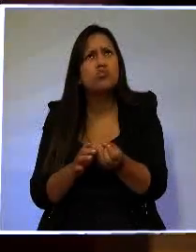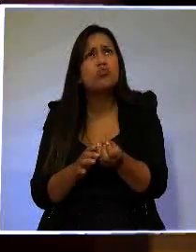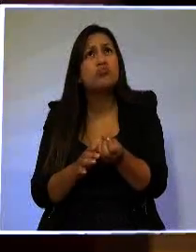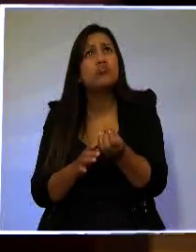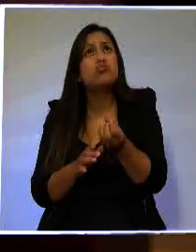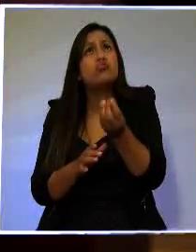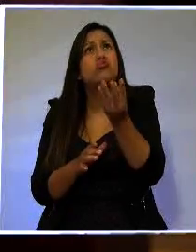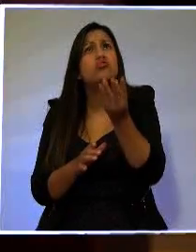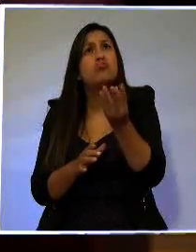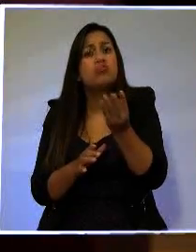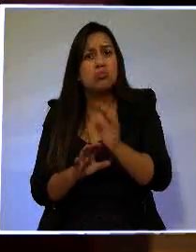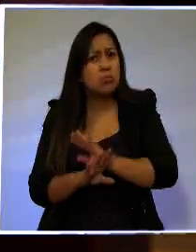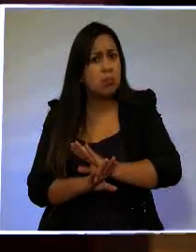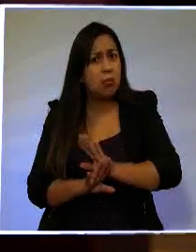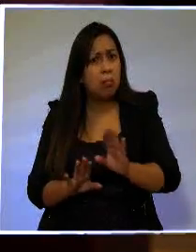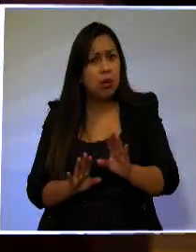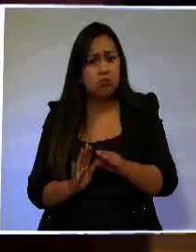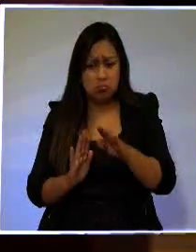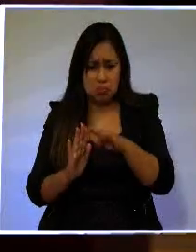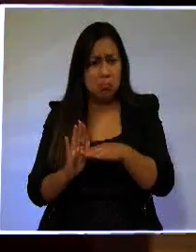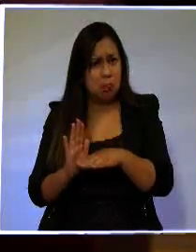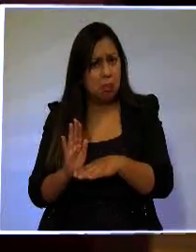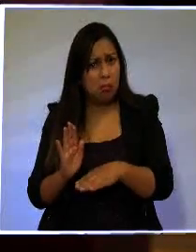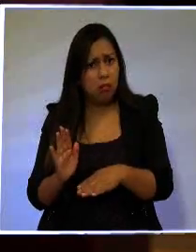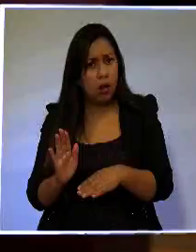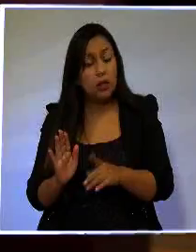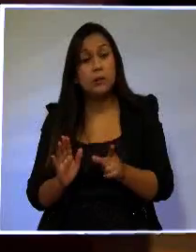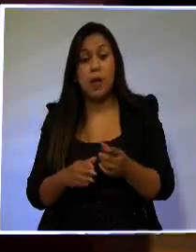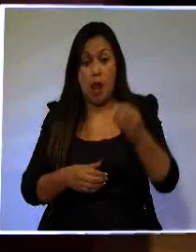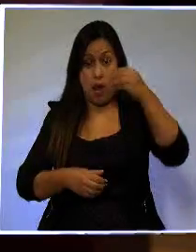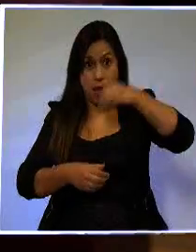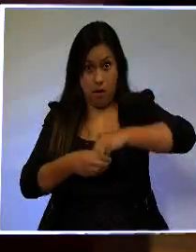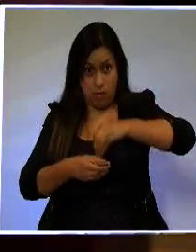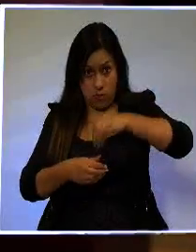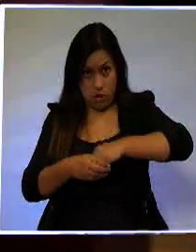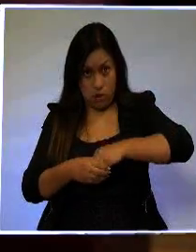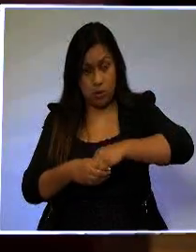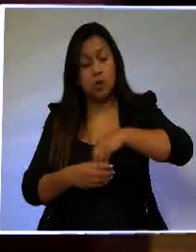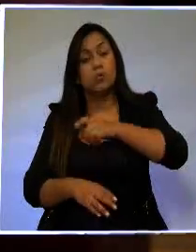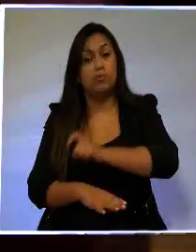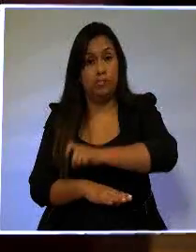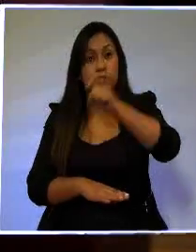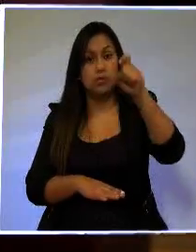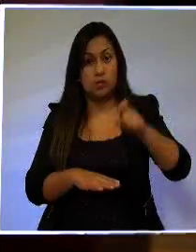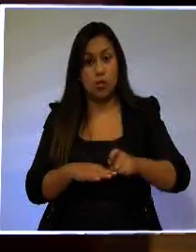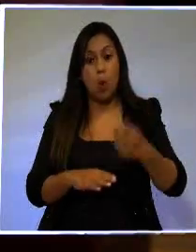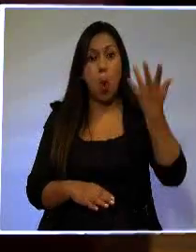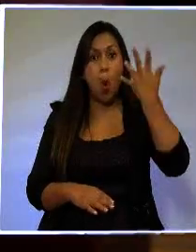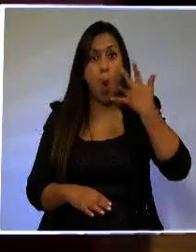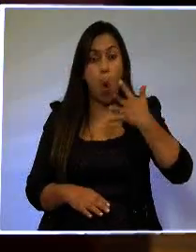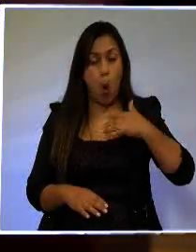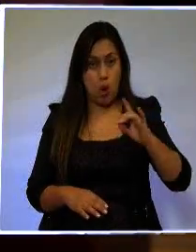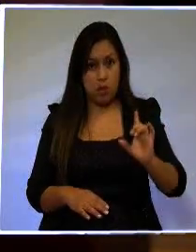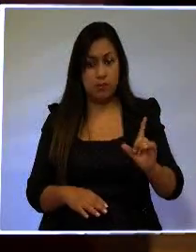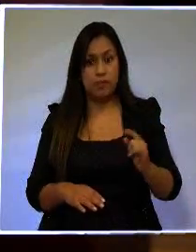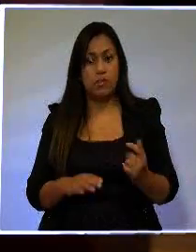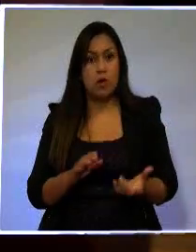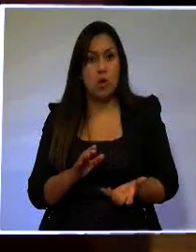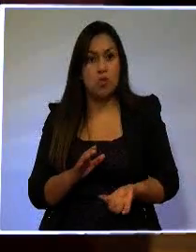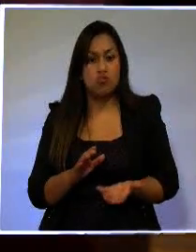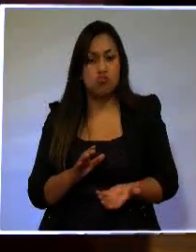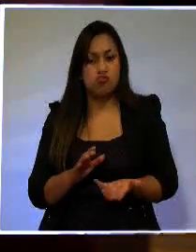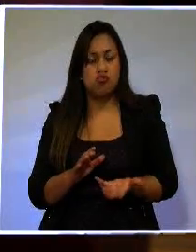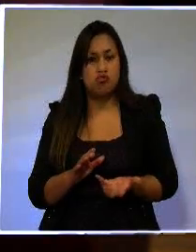ceniza sin embargo en el interior del volcán se ha presentado en los últimos días un incremento